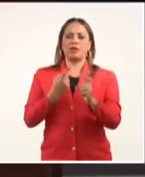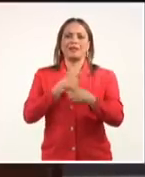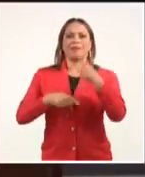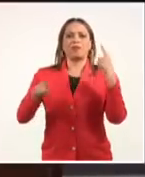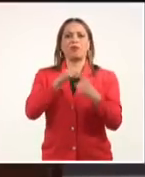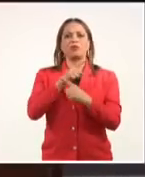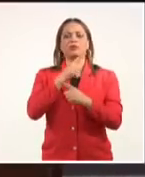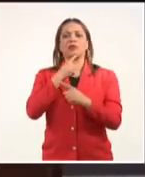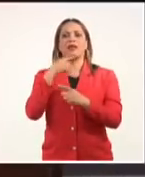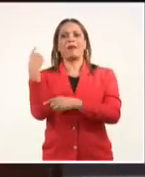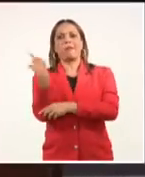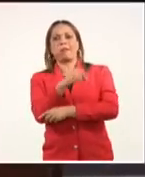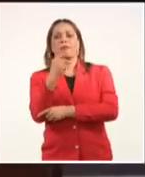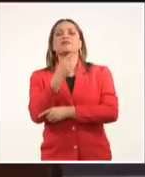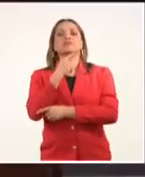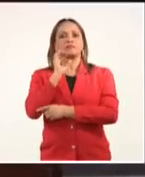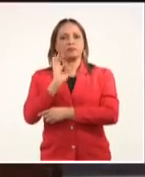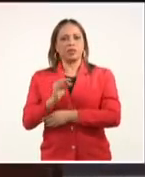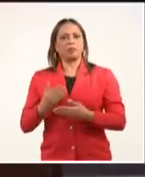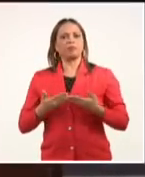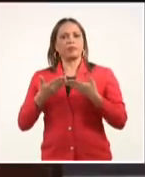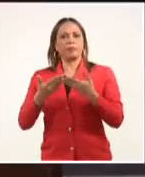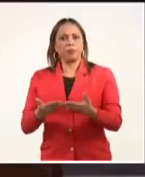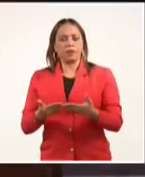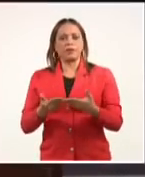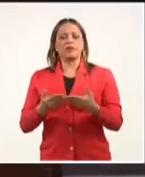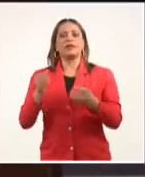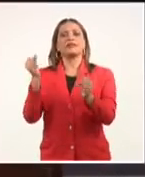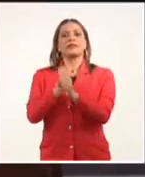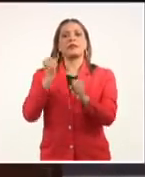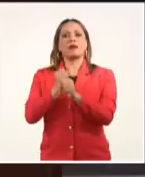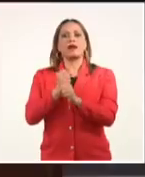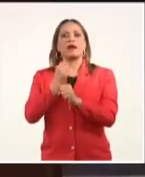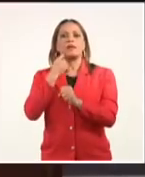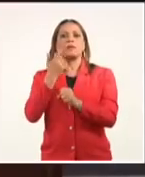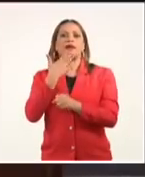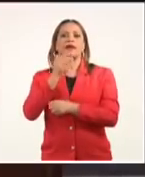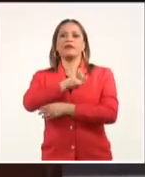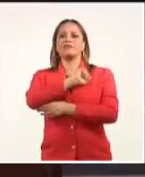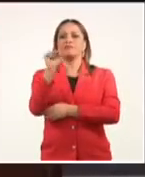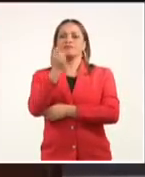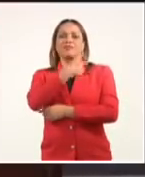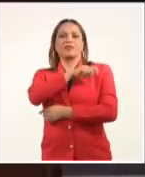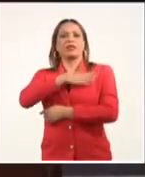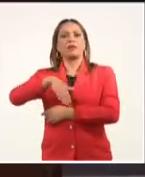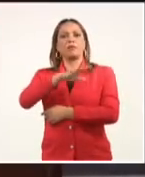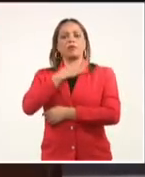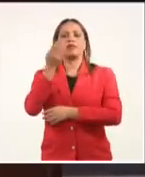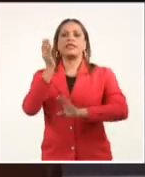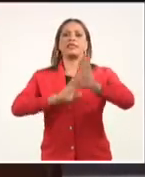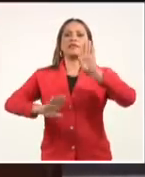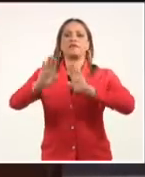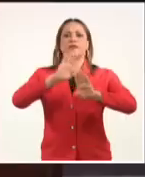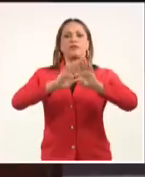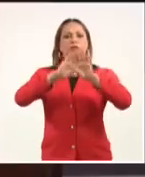la agresión, a trabajar en bien del pueblo y a defender sus